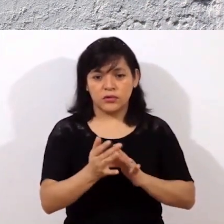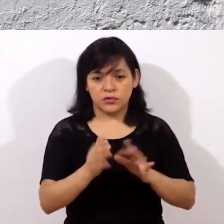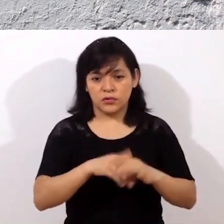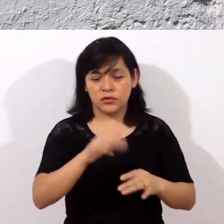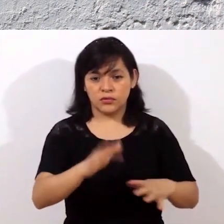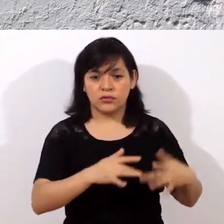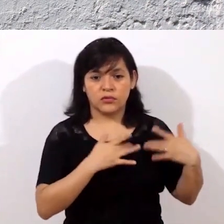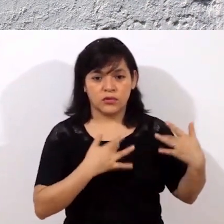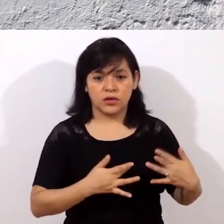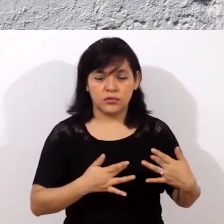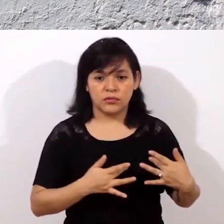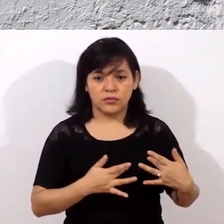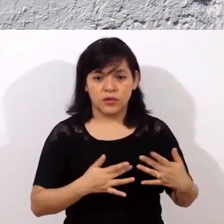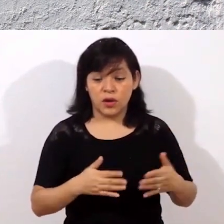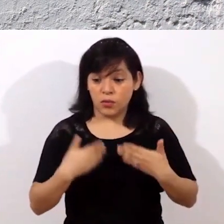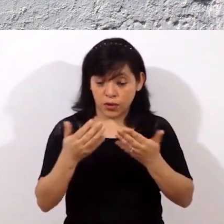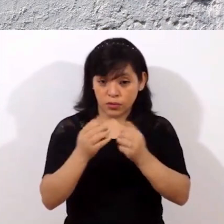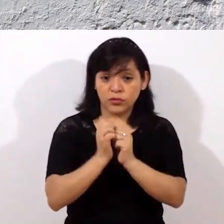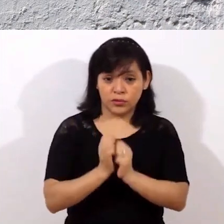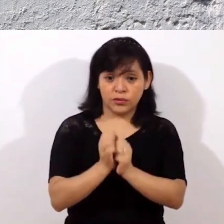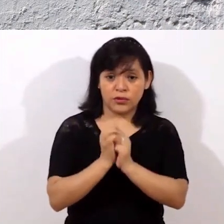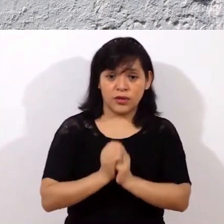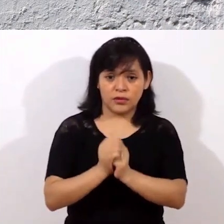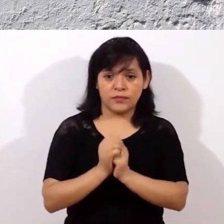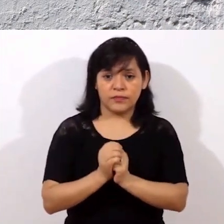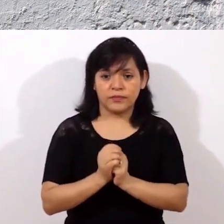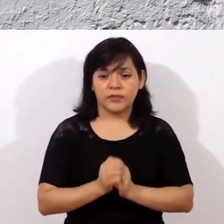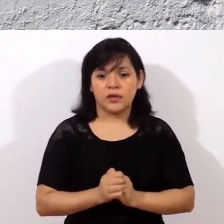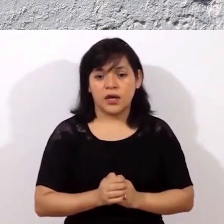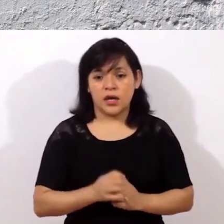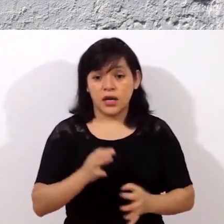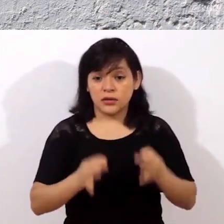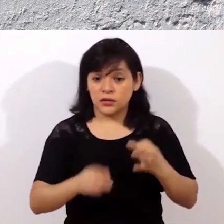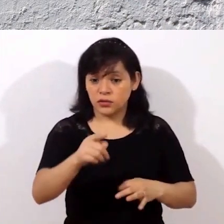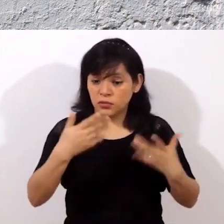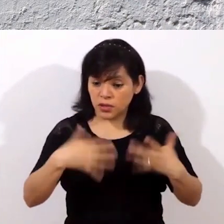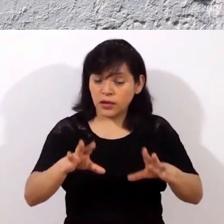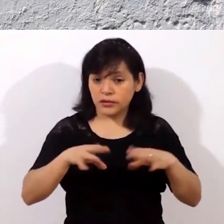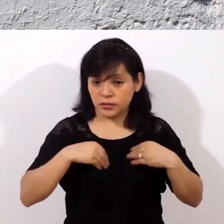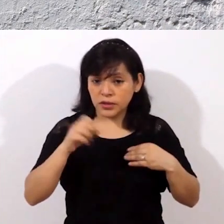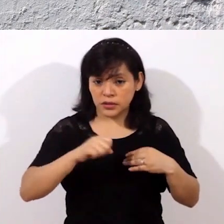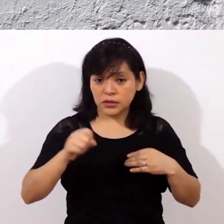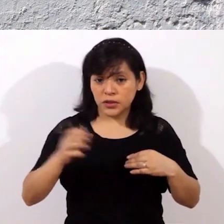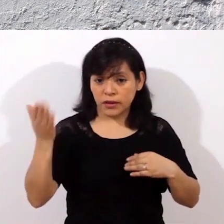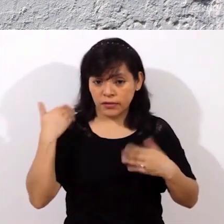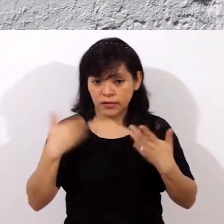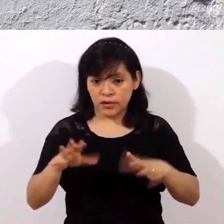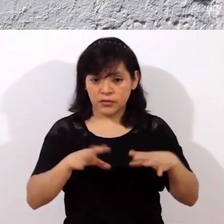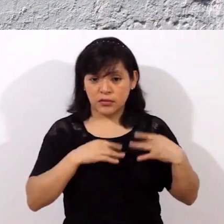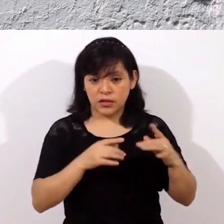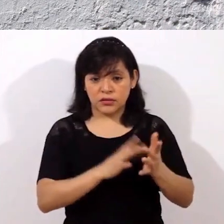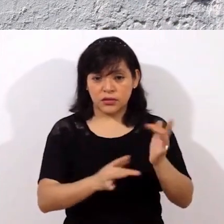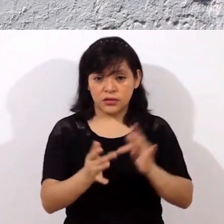hiciste, una vez más, comprometámonos con el Señor de ser firmes y seguir adelante en el camino de la fe.